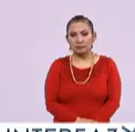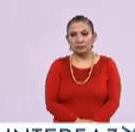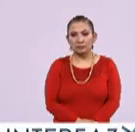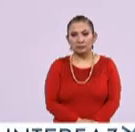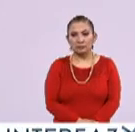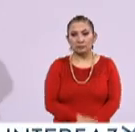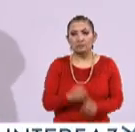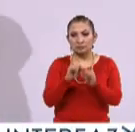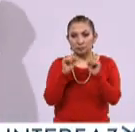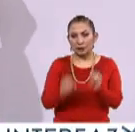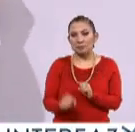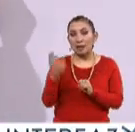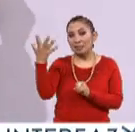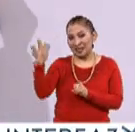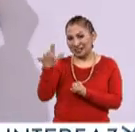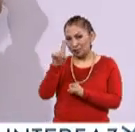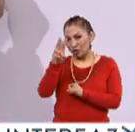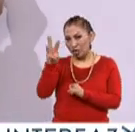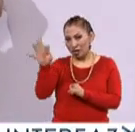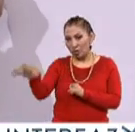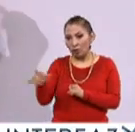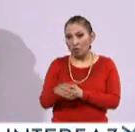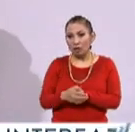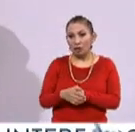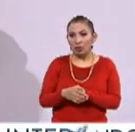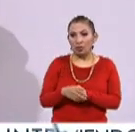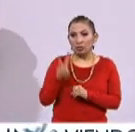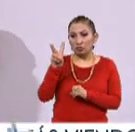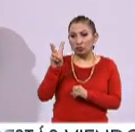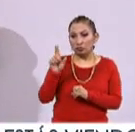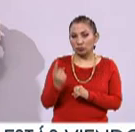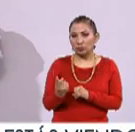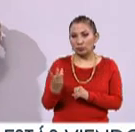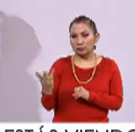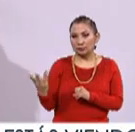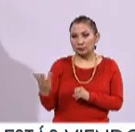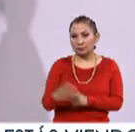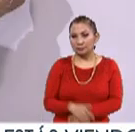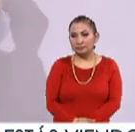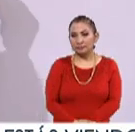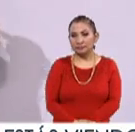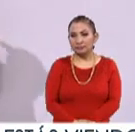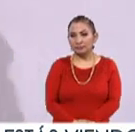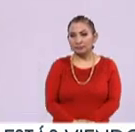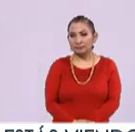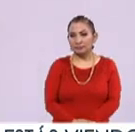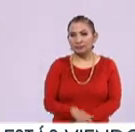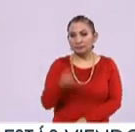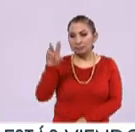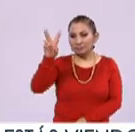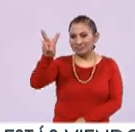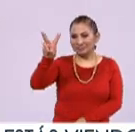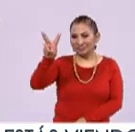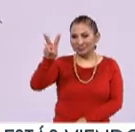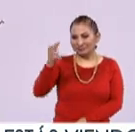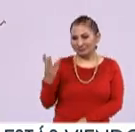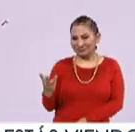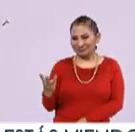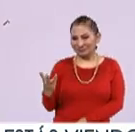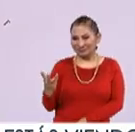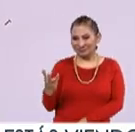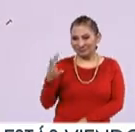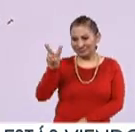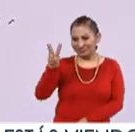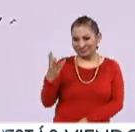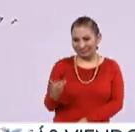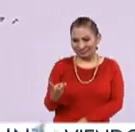Uh-huh. En el sistema decimal sería un 2 y un 3. ¿No? Este sería el 23. Sí. ¿No? De